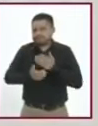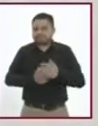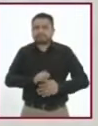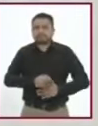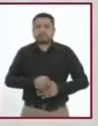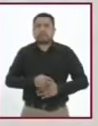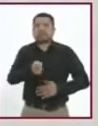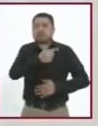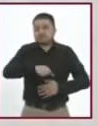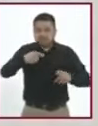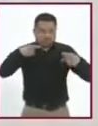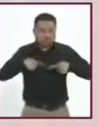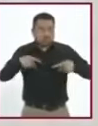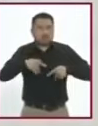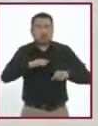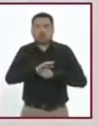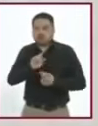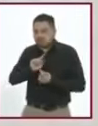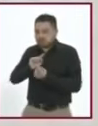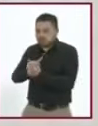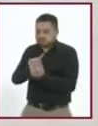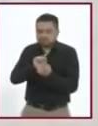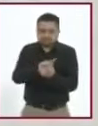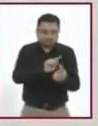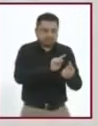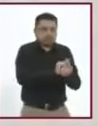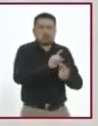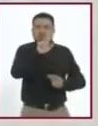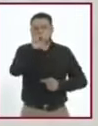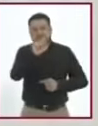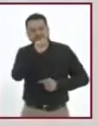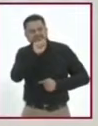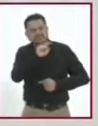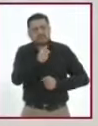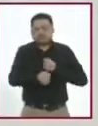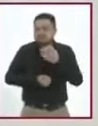el público al que nos vamos a dirigir. No es lo mismo